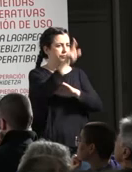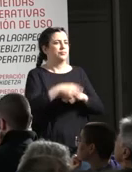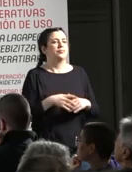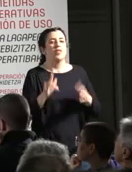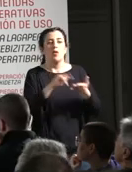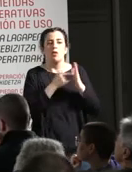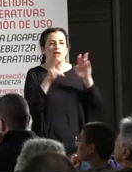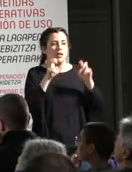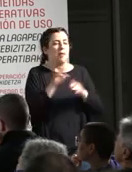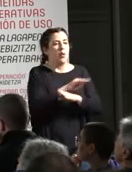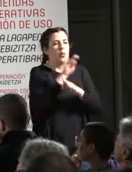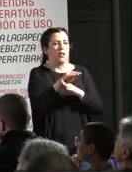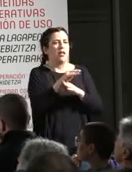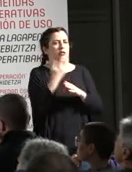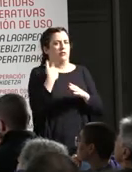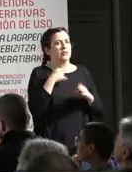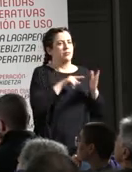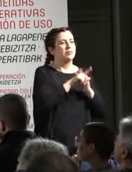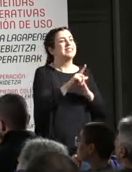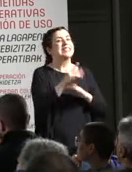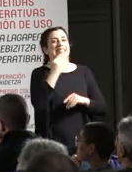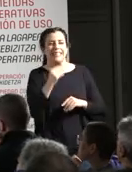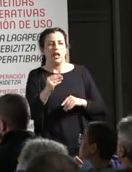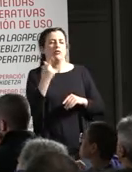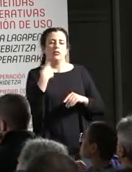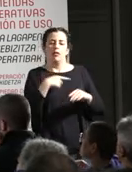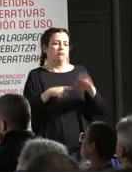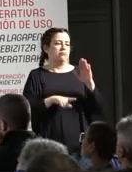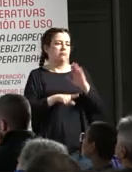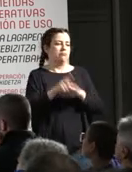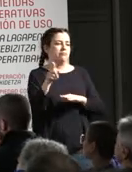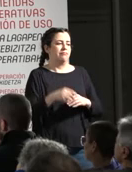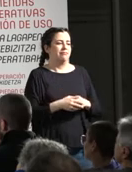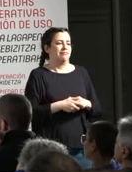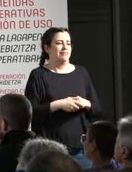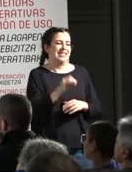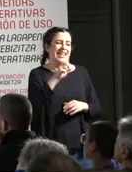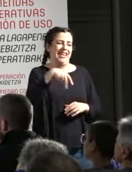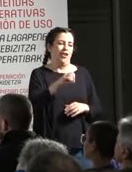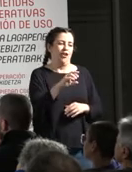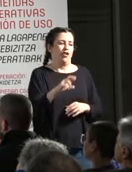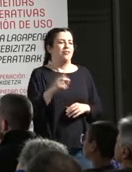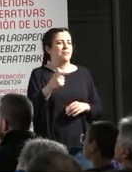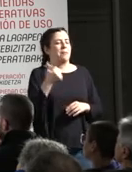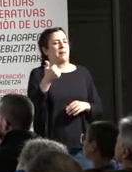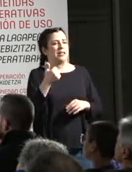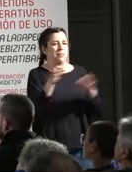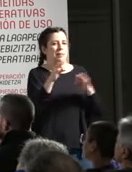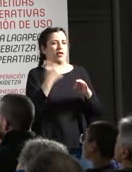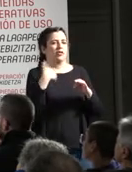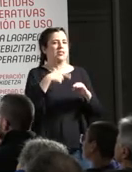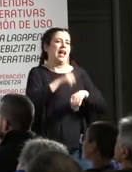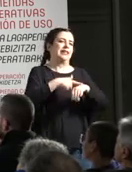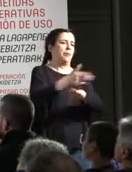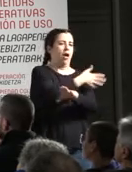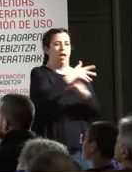tratan el tema de cuidados, los proyectos senior tienen un mayor peso esta mentalidad o preparación, ¿no?, del proyecto.